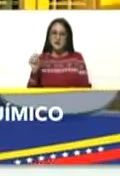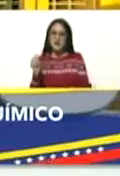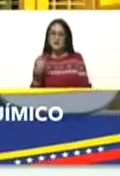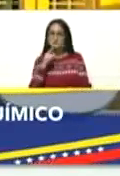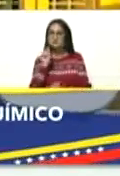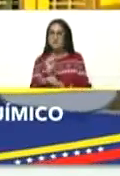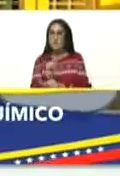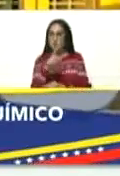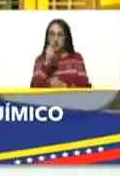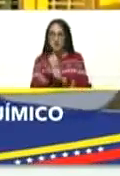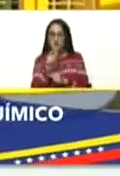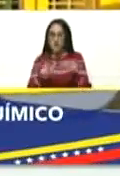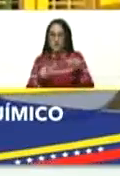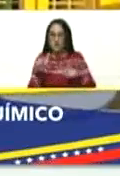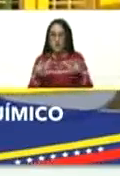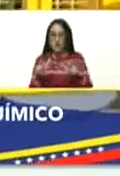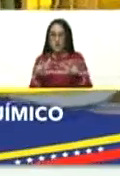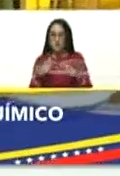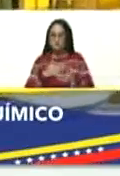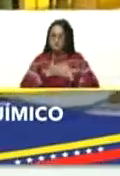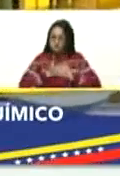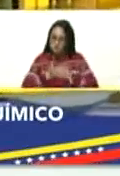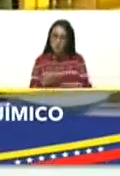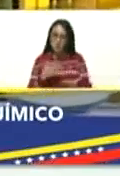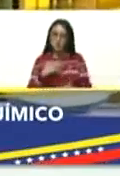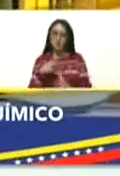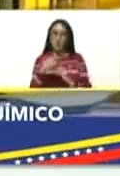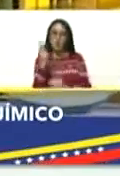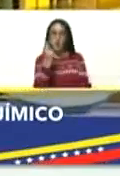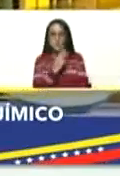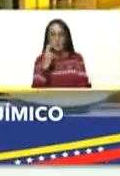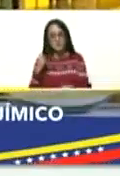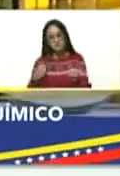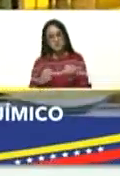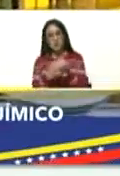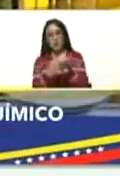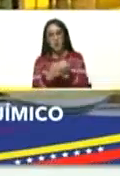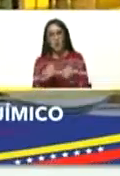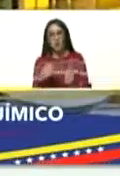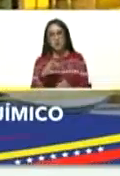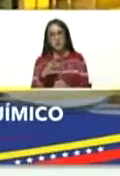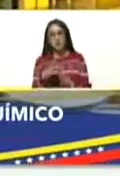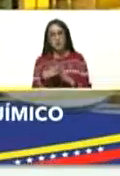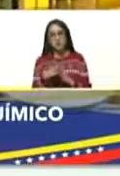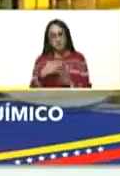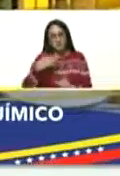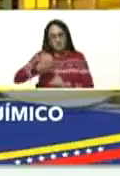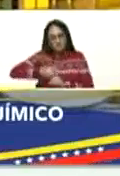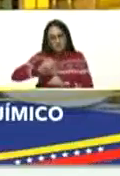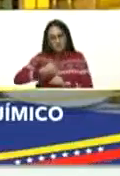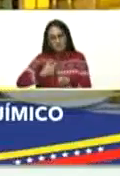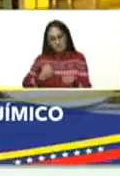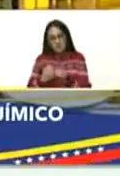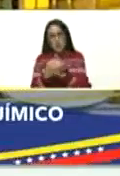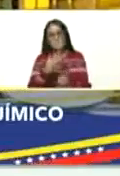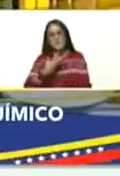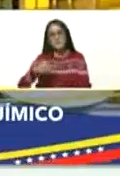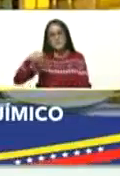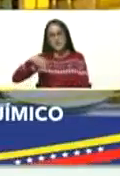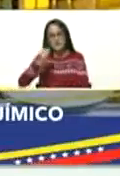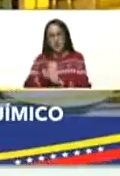digo a la clase obrera, cuenten con todo mi compromiso, con toda mi capacidad de lucha como presidente